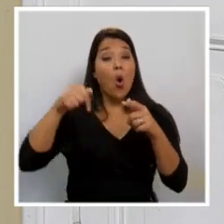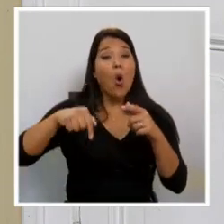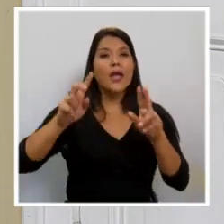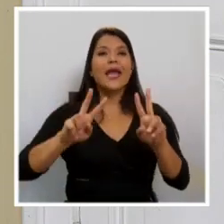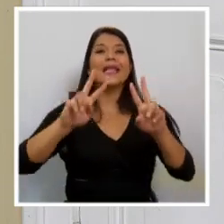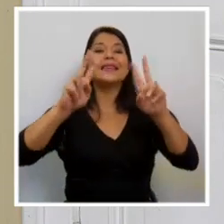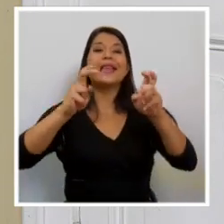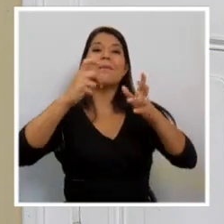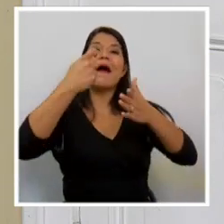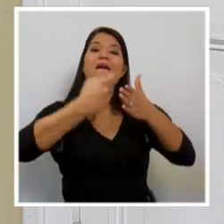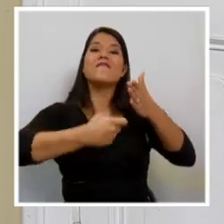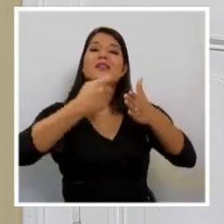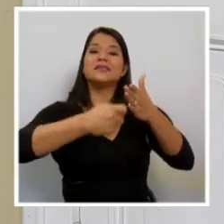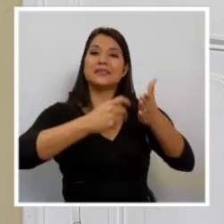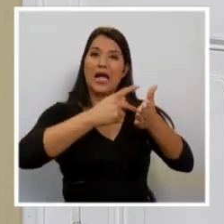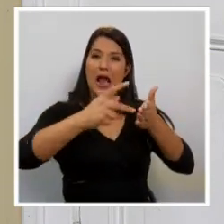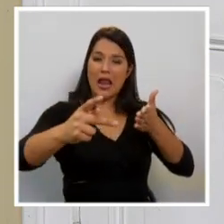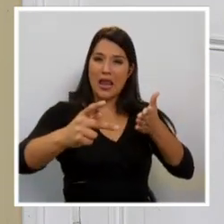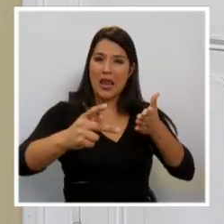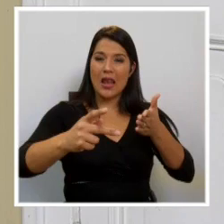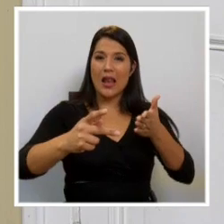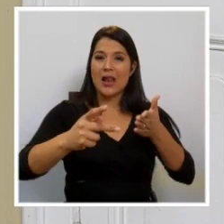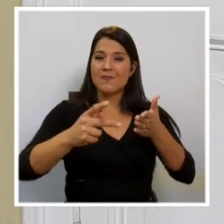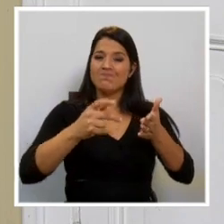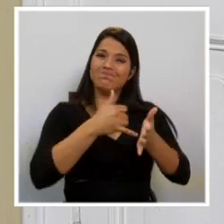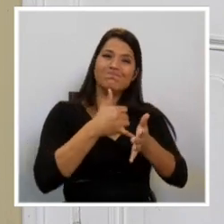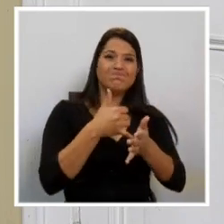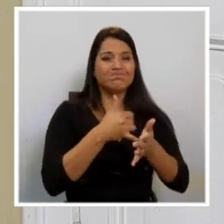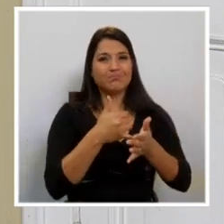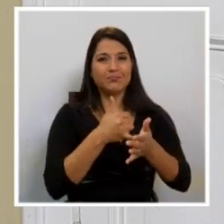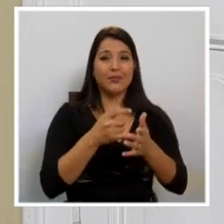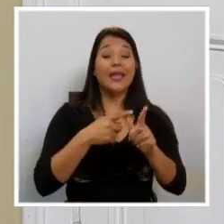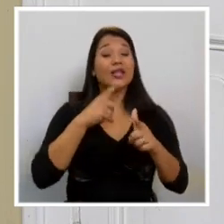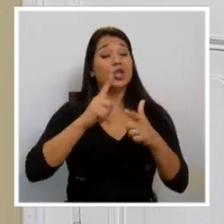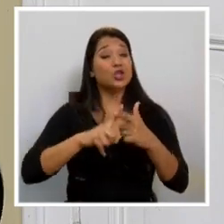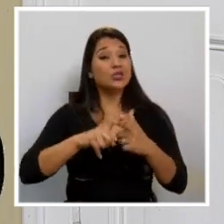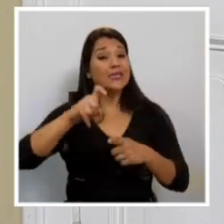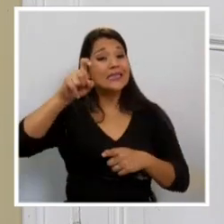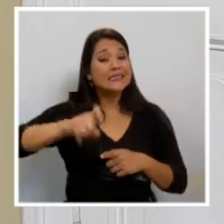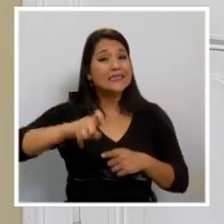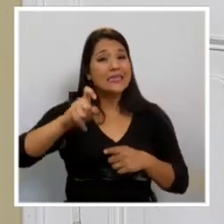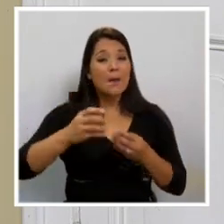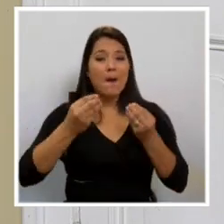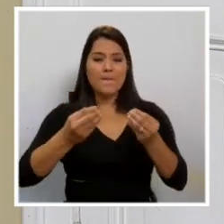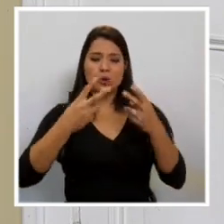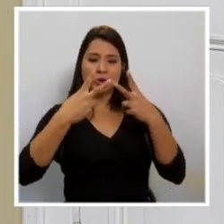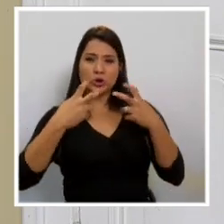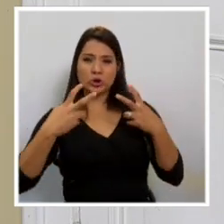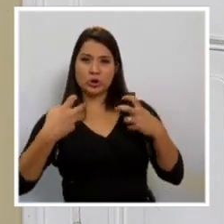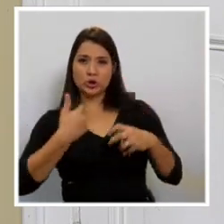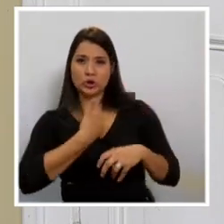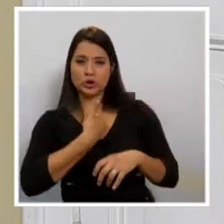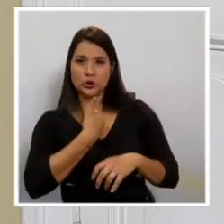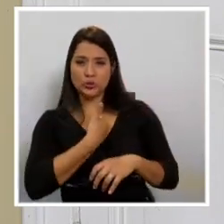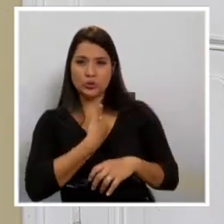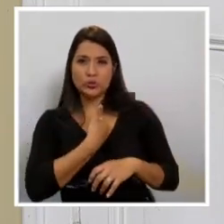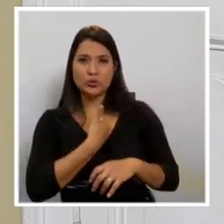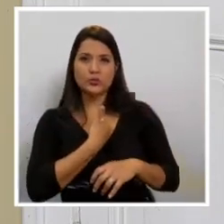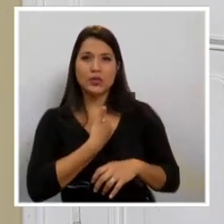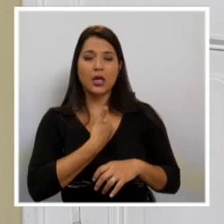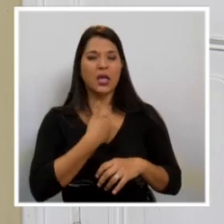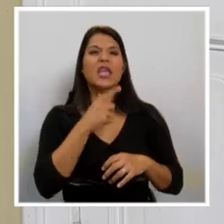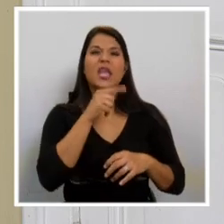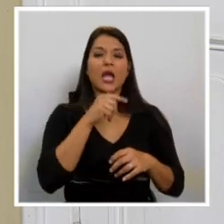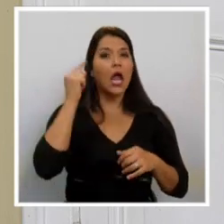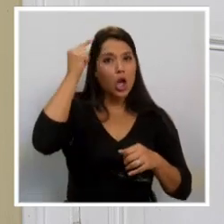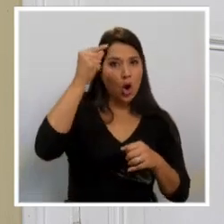más rápido a la ciudadanía y los sectores, y que ahí hay que ser muy autocríticos. Hablo de el Poder Ejecutivo